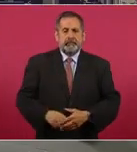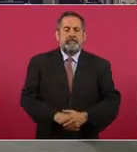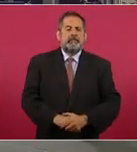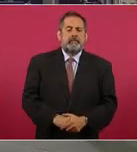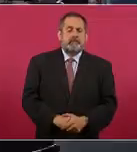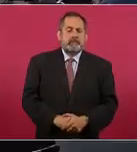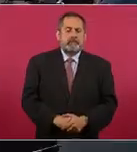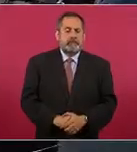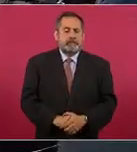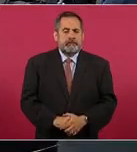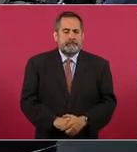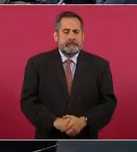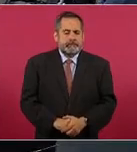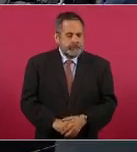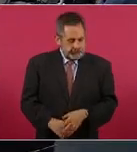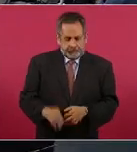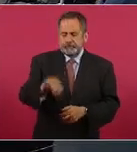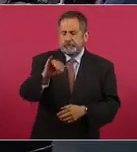Nosotros estamos dando